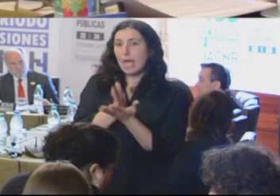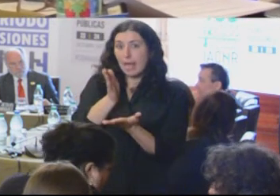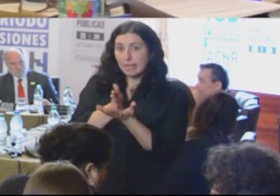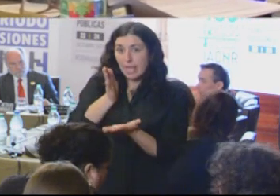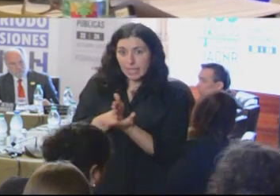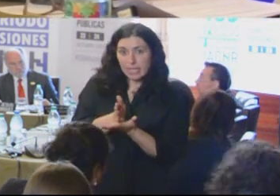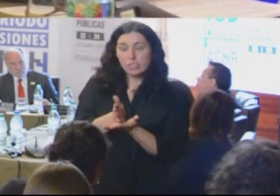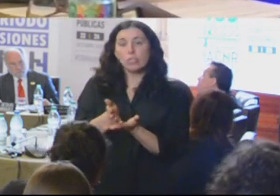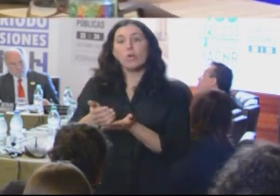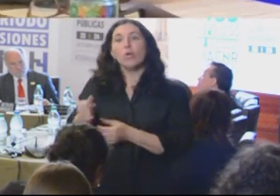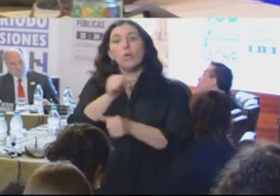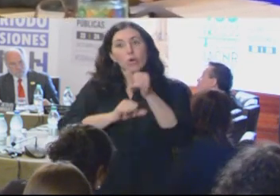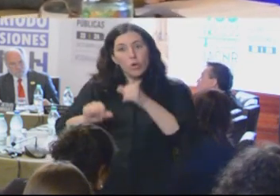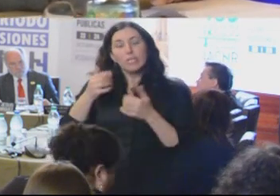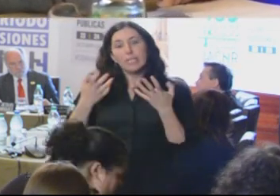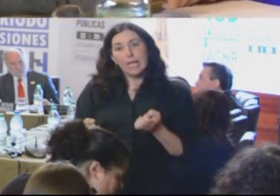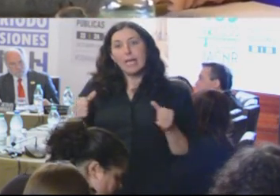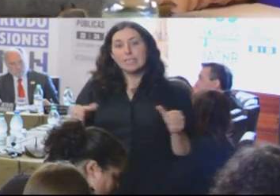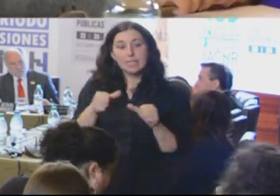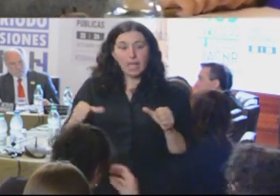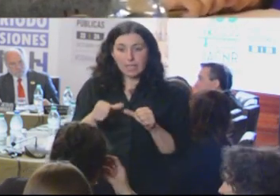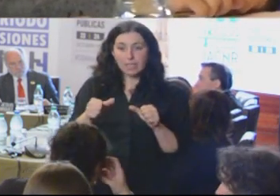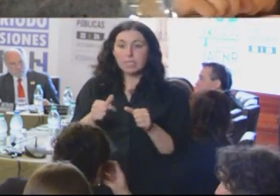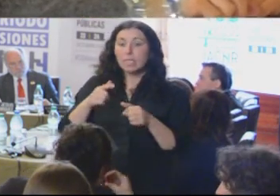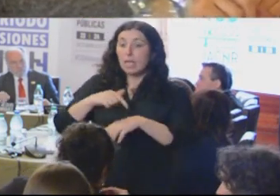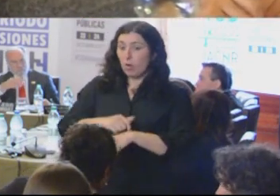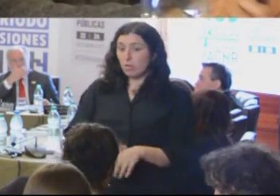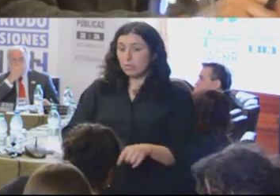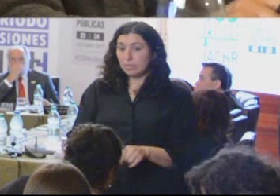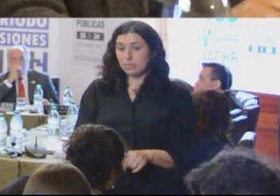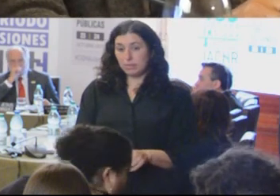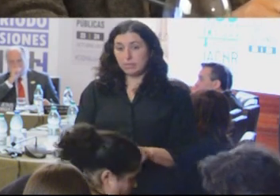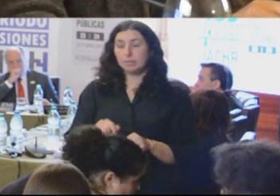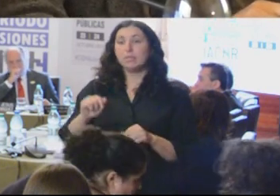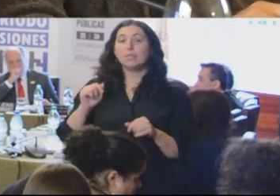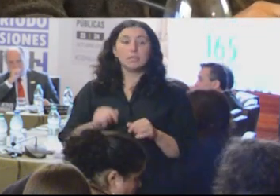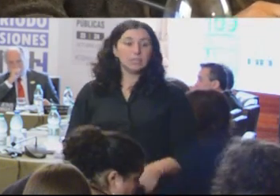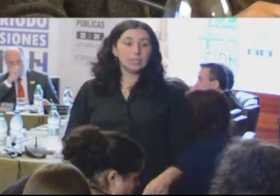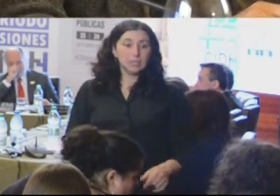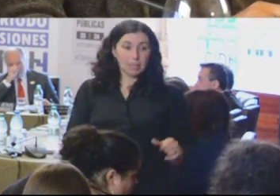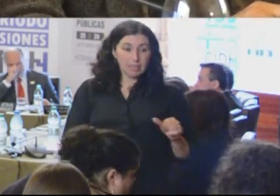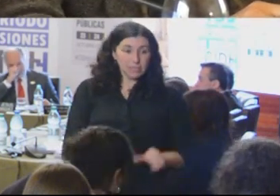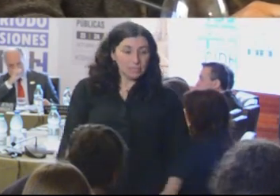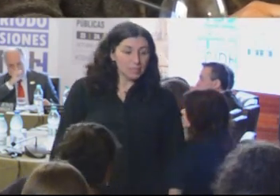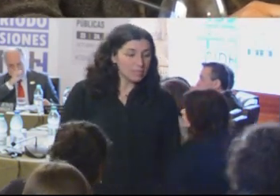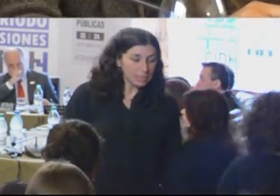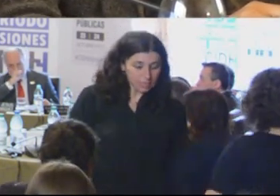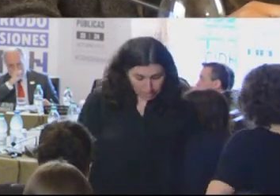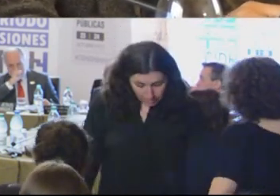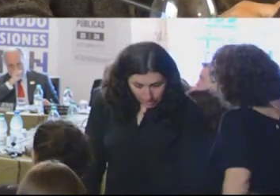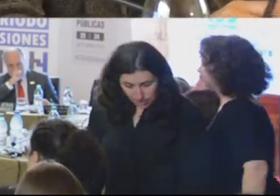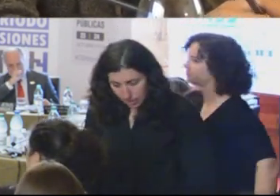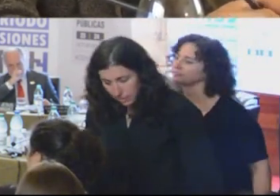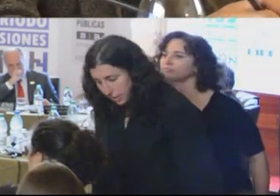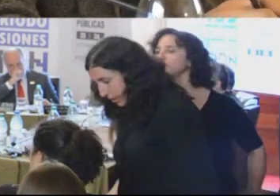justicia transicional se permite hacer las siguientes precisiones primero aclarar que la fiscalía general de la nación no